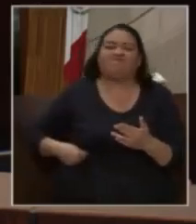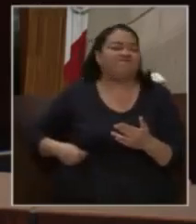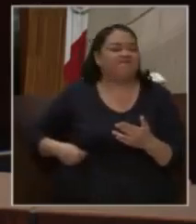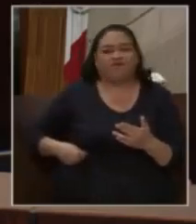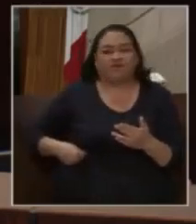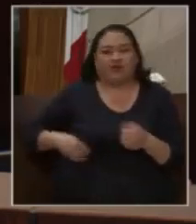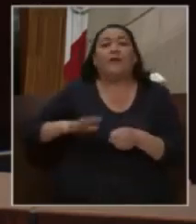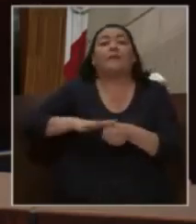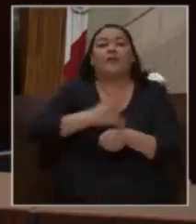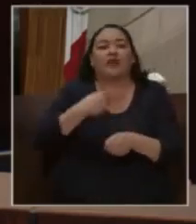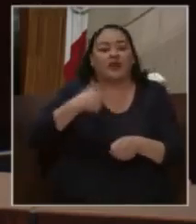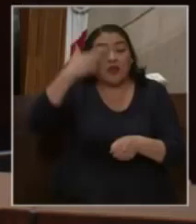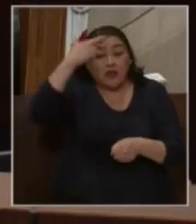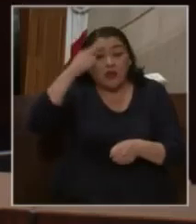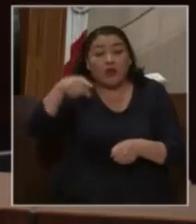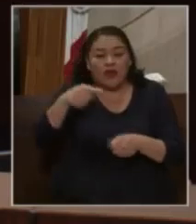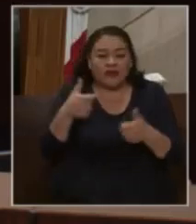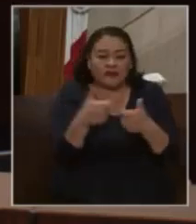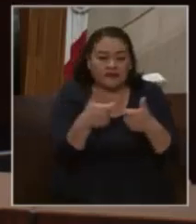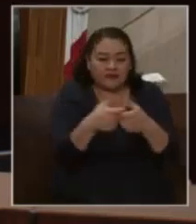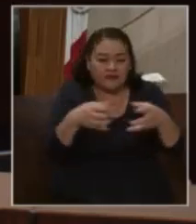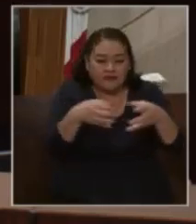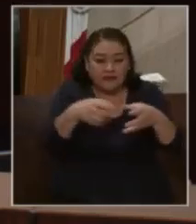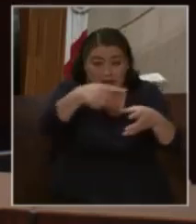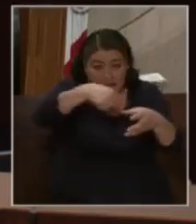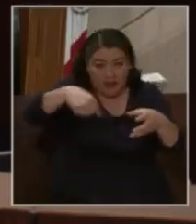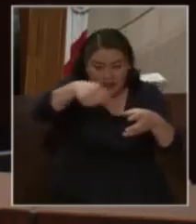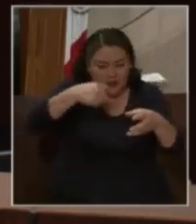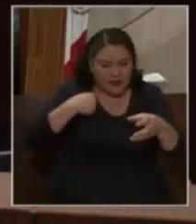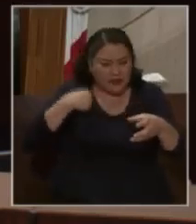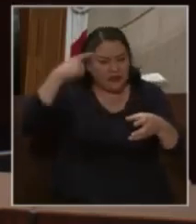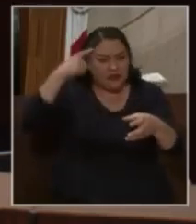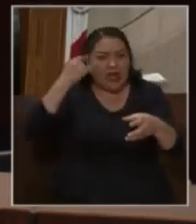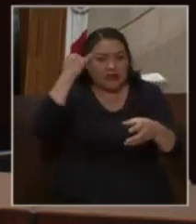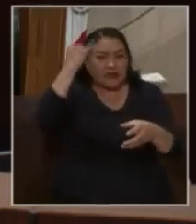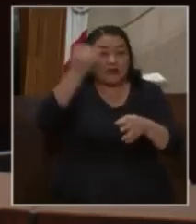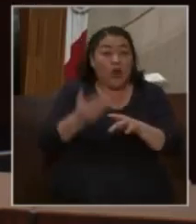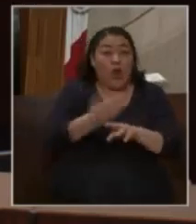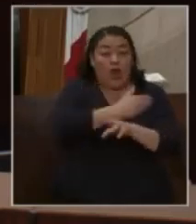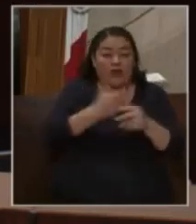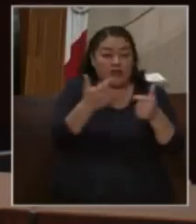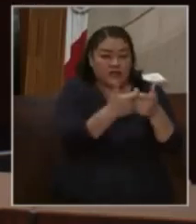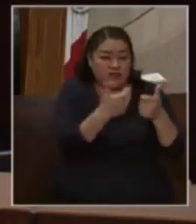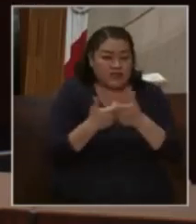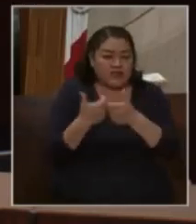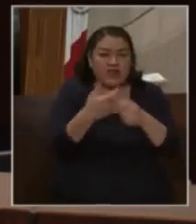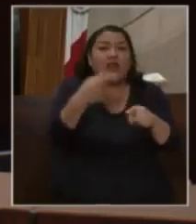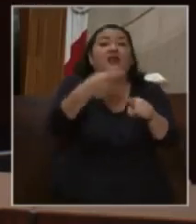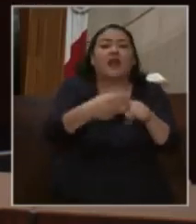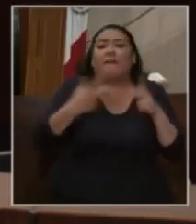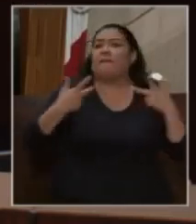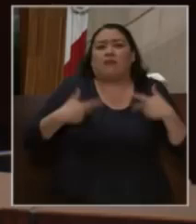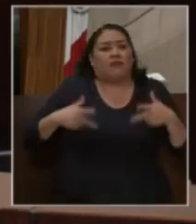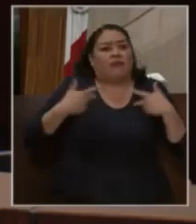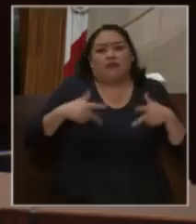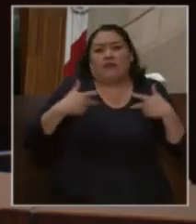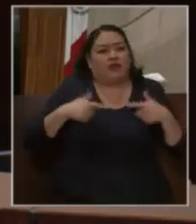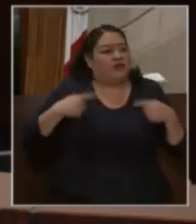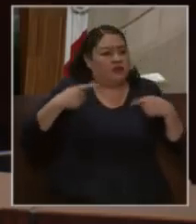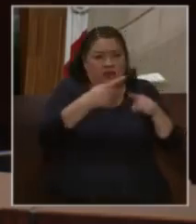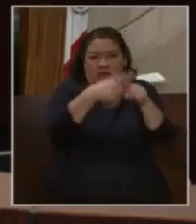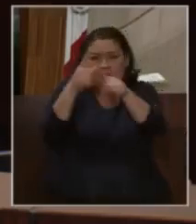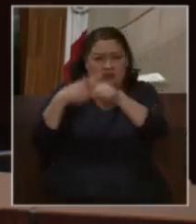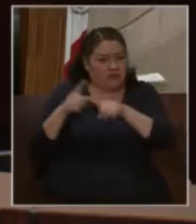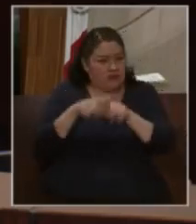documento constitutivo del fideicomiso permite concluir que en su conformación se encuentran diversas personas físicas sin que